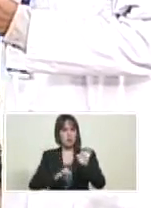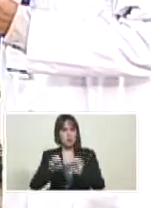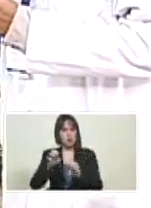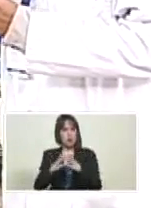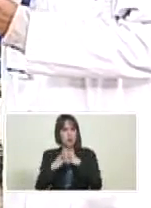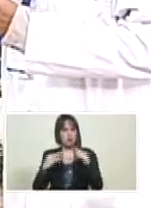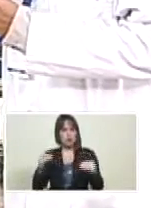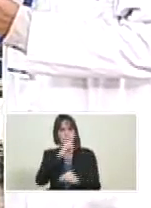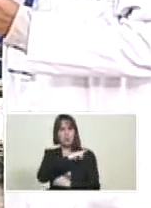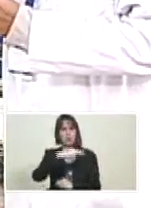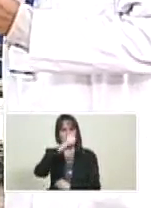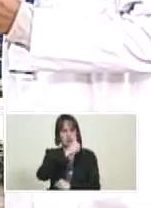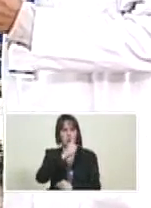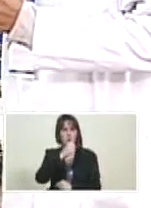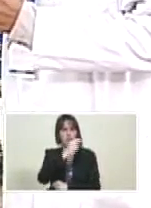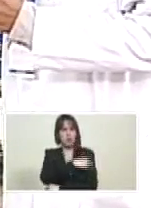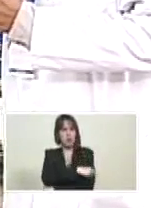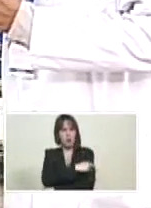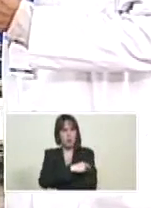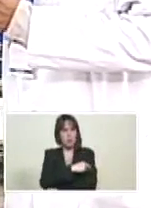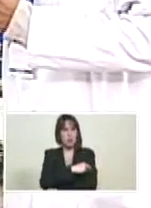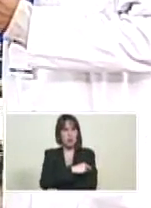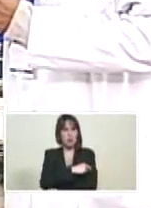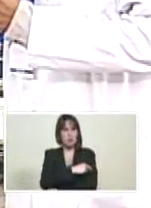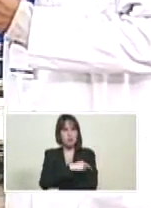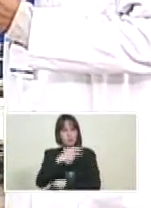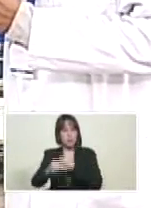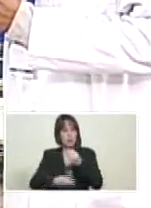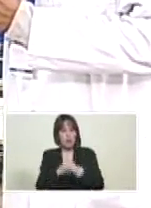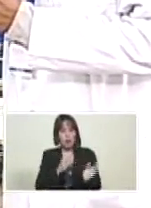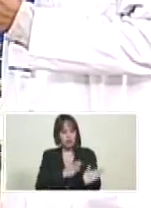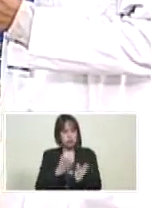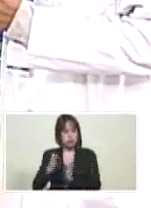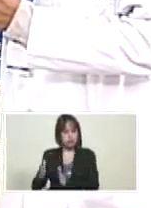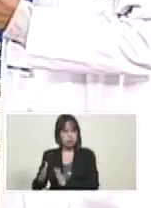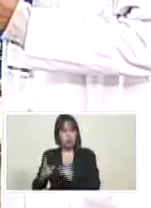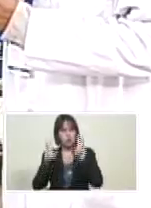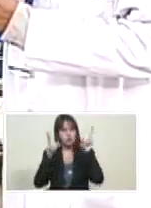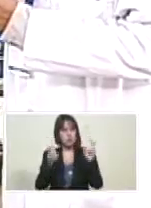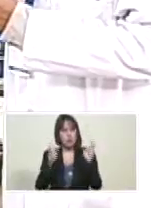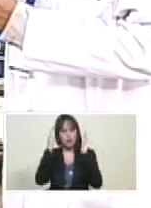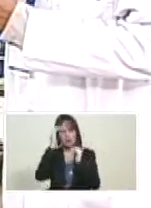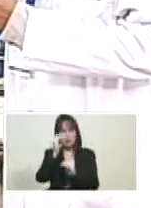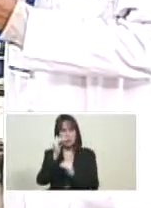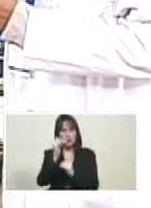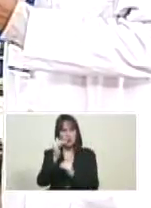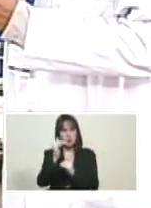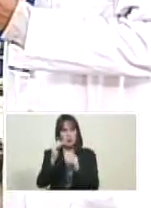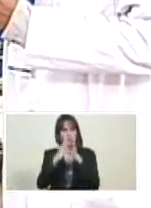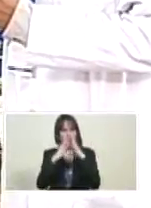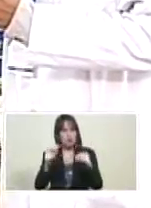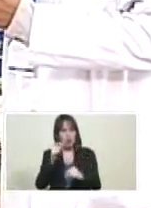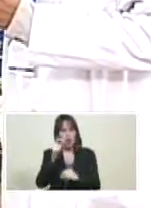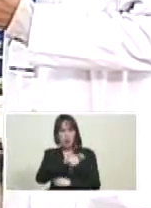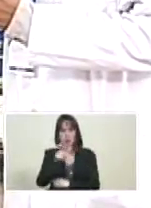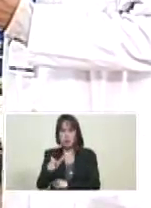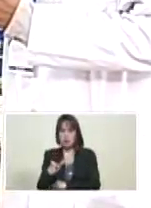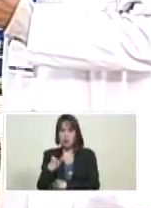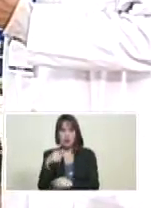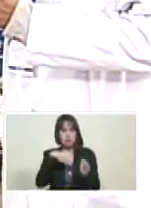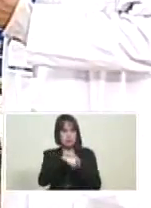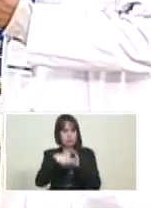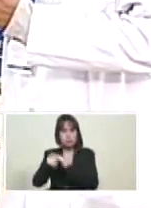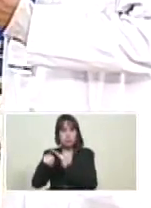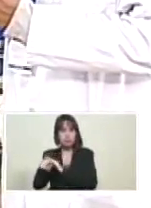los directivos hospitalarios que generen la protocolización para la atención de los usuarios, así como